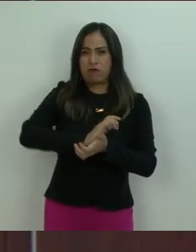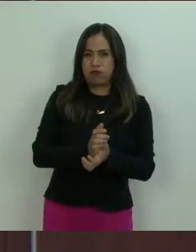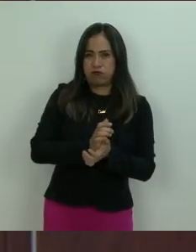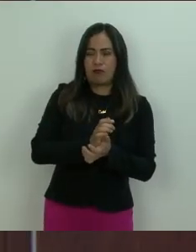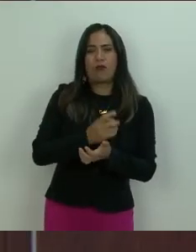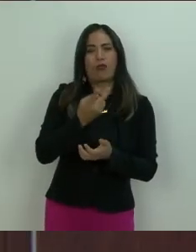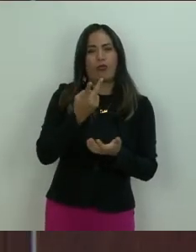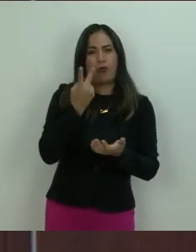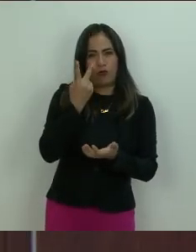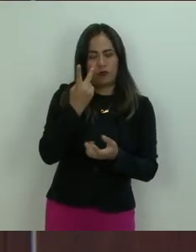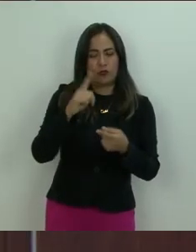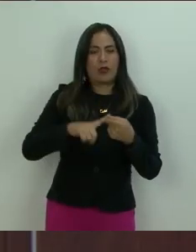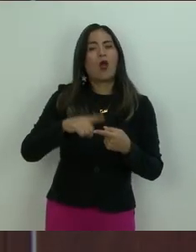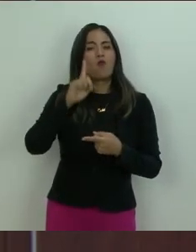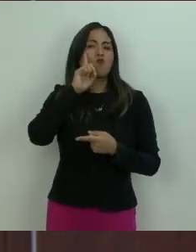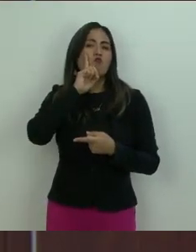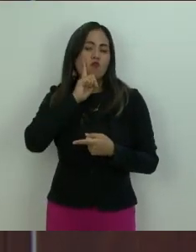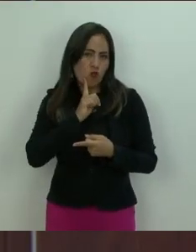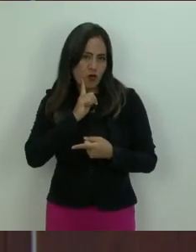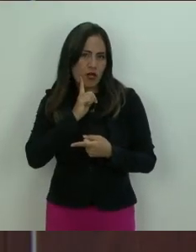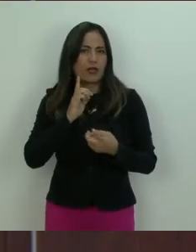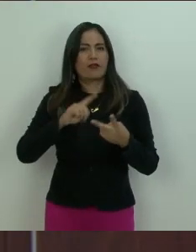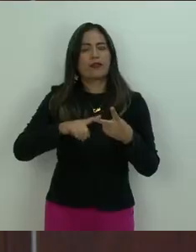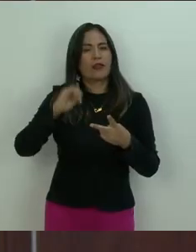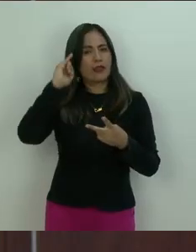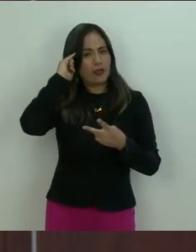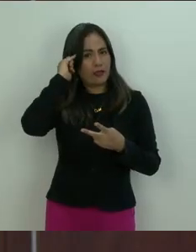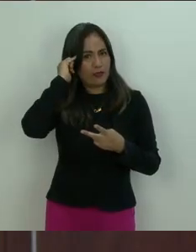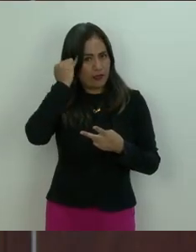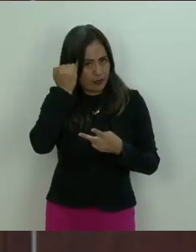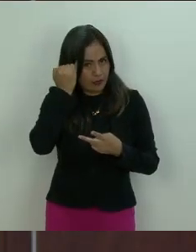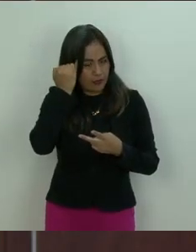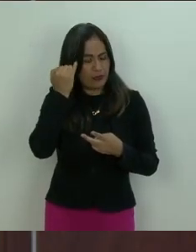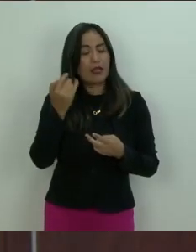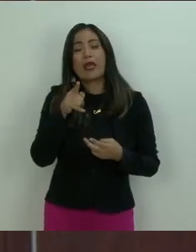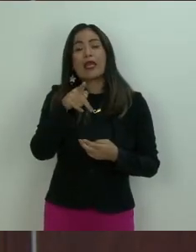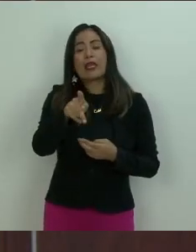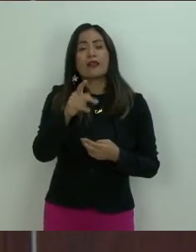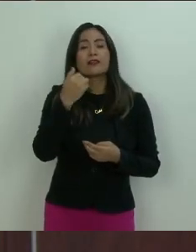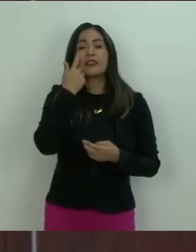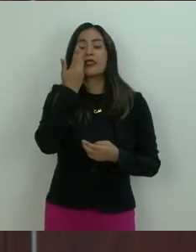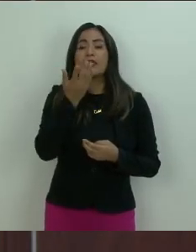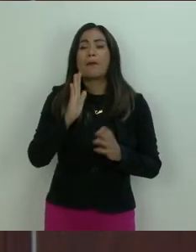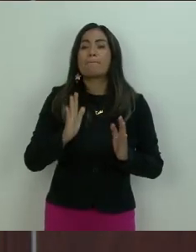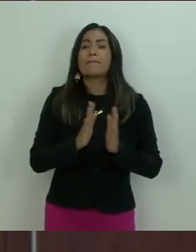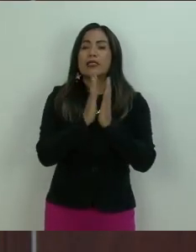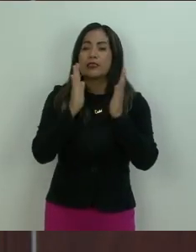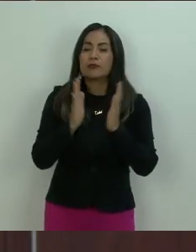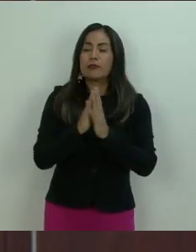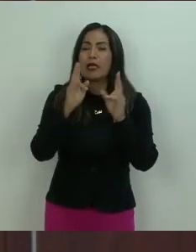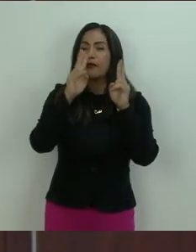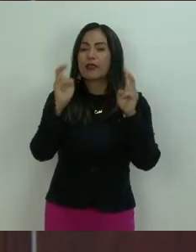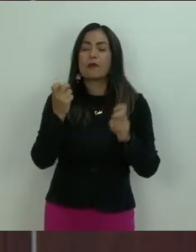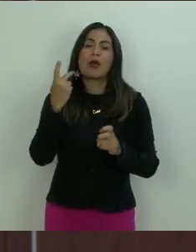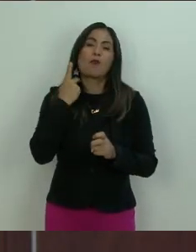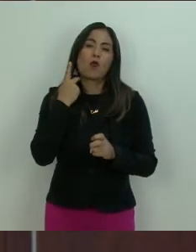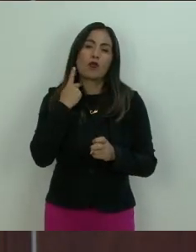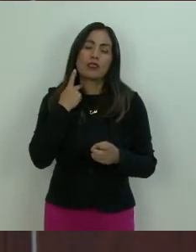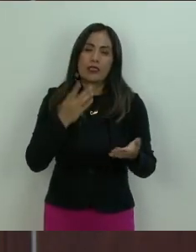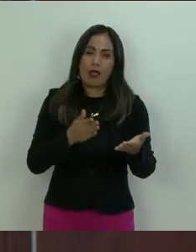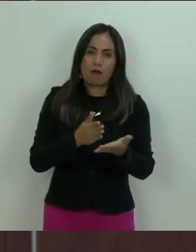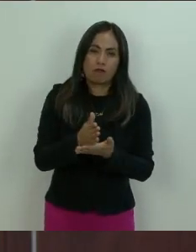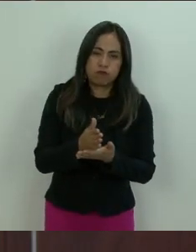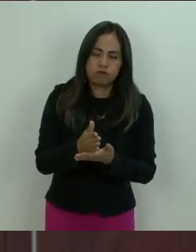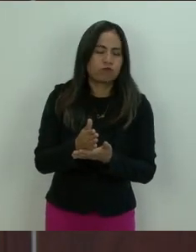ser mujer, por ser indígena, sino en el momento de querer tener participación política, son